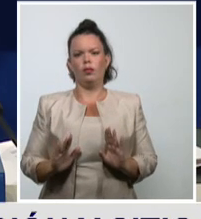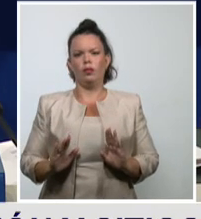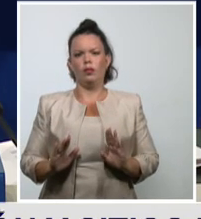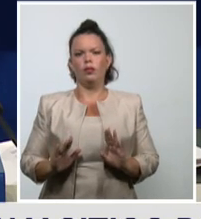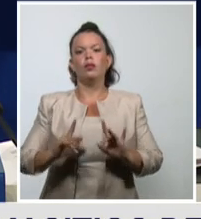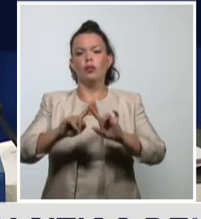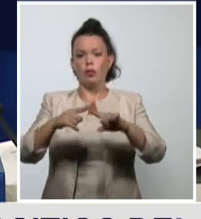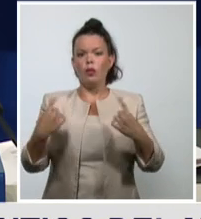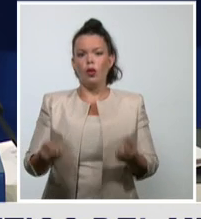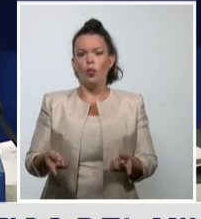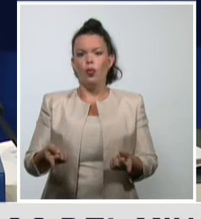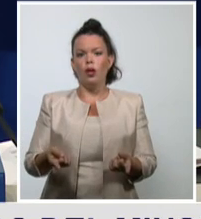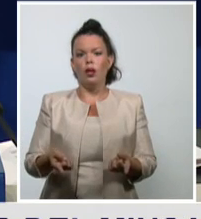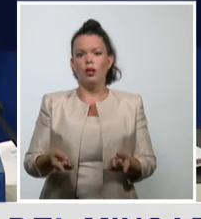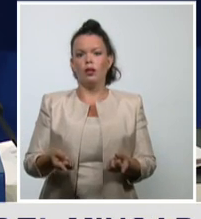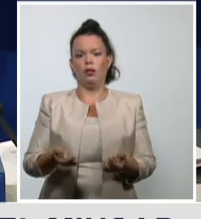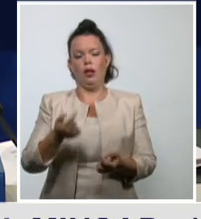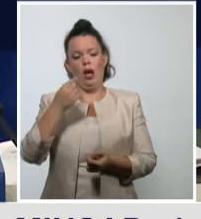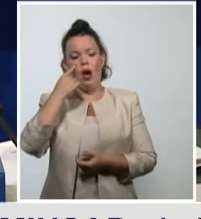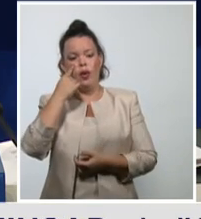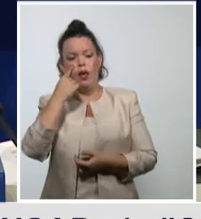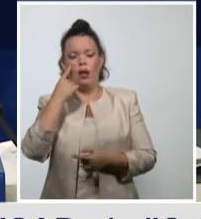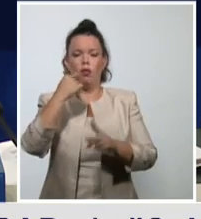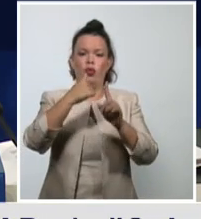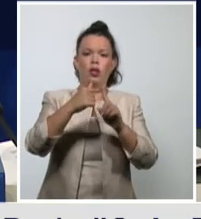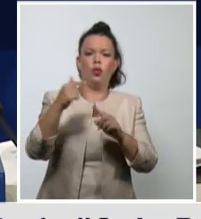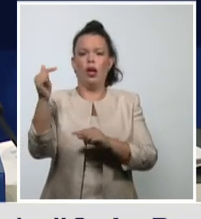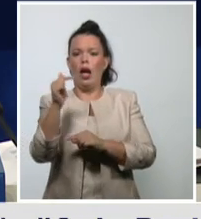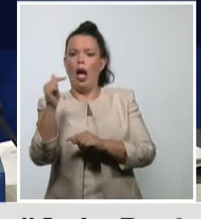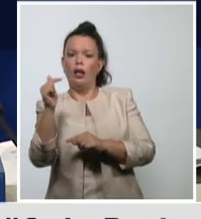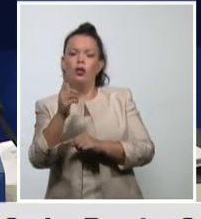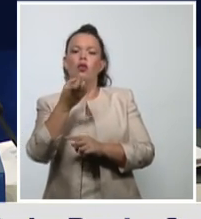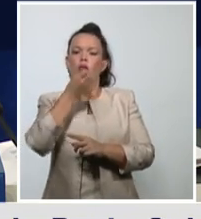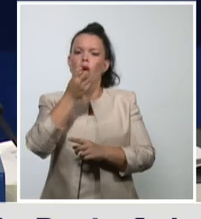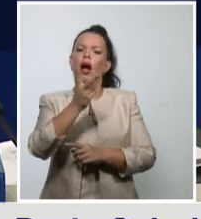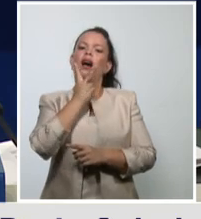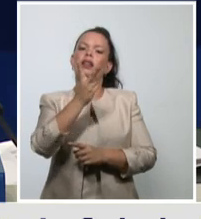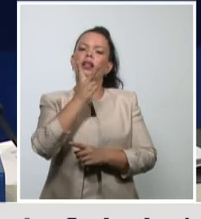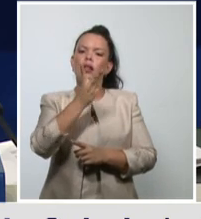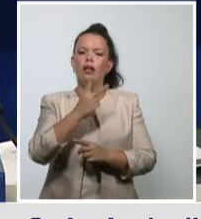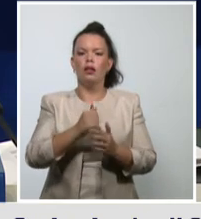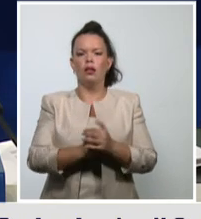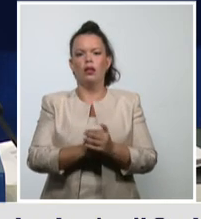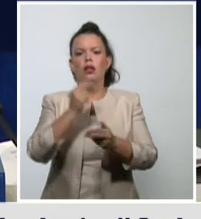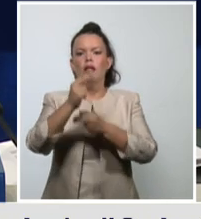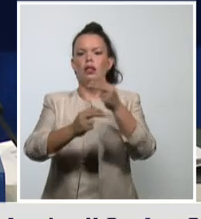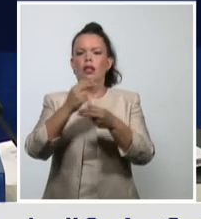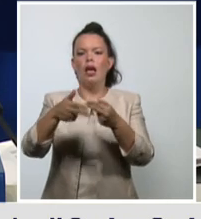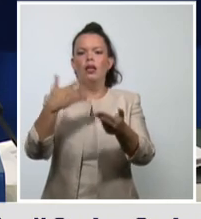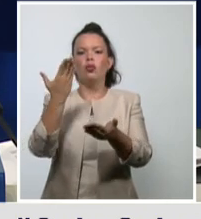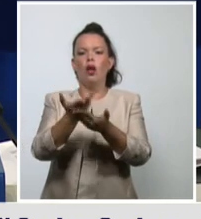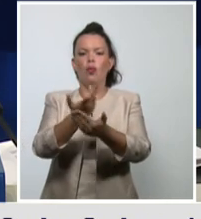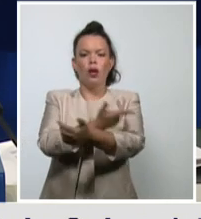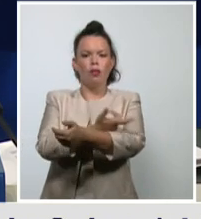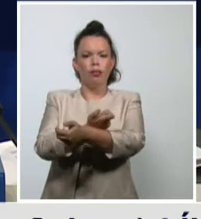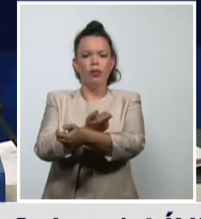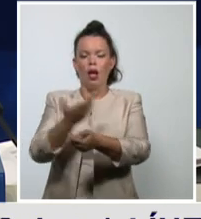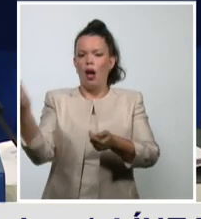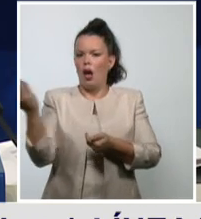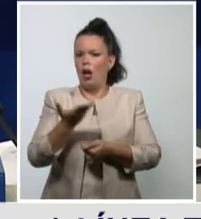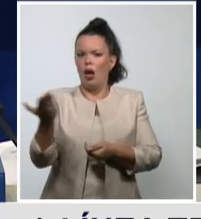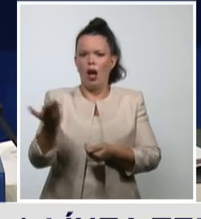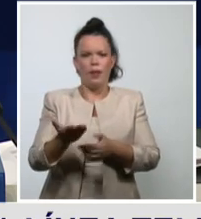el COVID-19 y se les realiza el PCR en tiempo real. que reitero, es una prueba de un gran